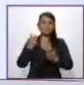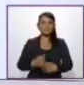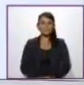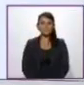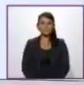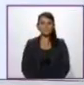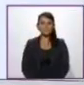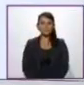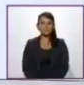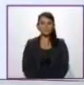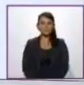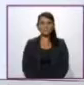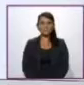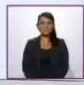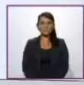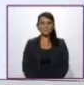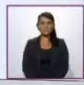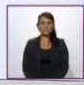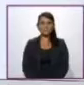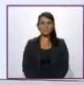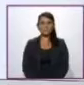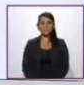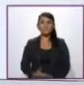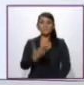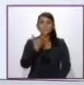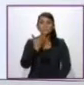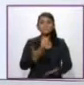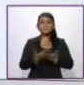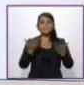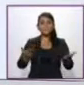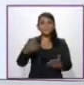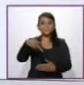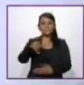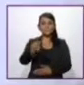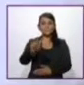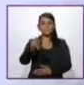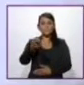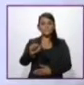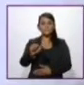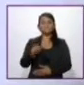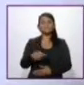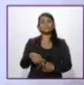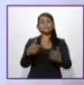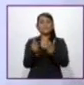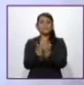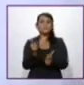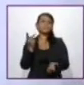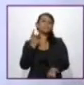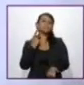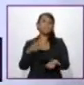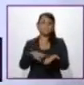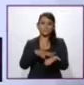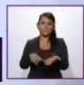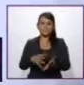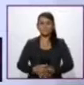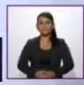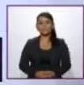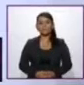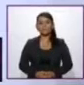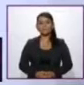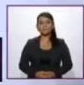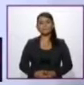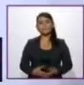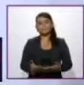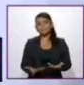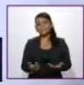Gracias, candidato. Bueno, vamos con la candidata Katia Reséndiz Jaime del Partido Verde Ecologista. Primero que nada decirte que